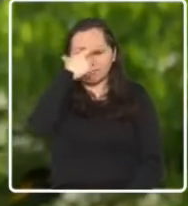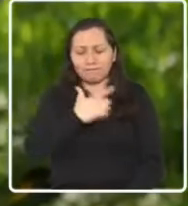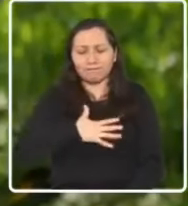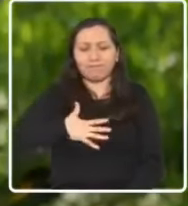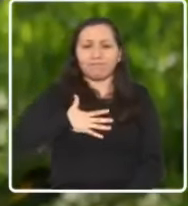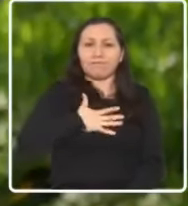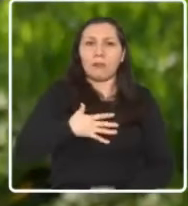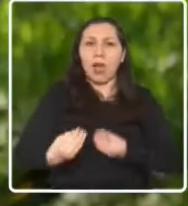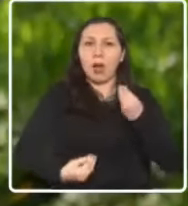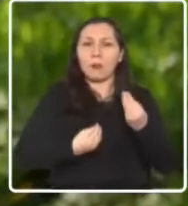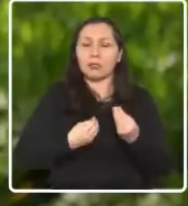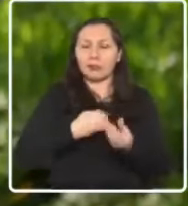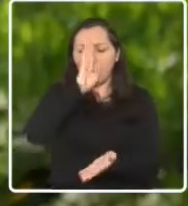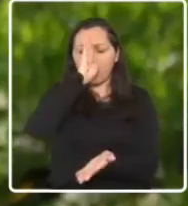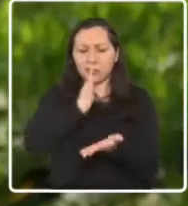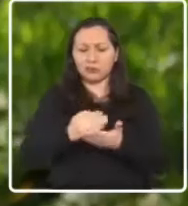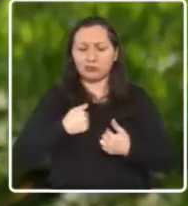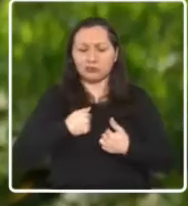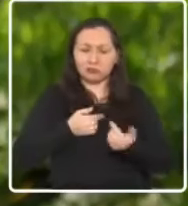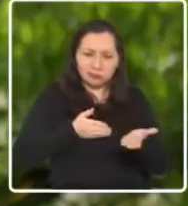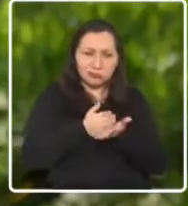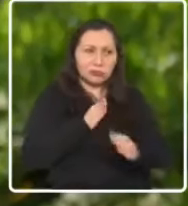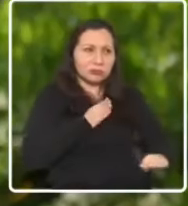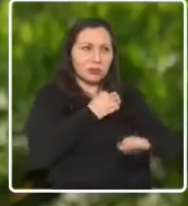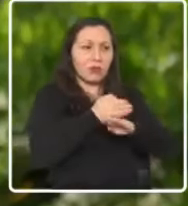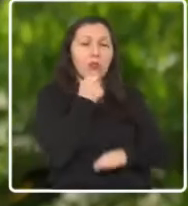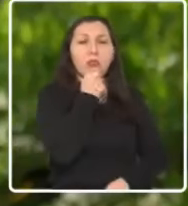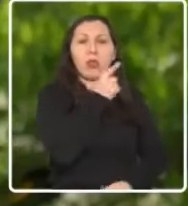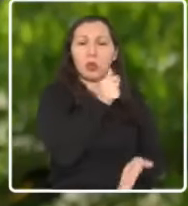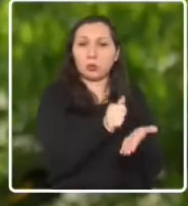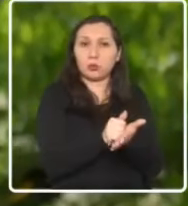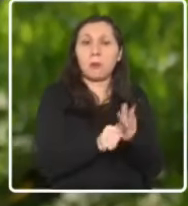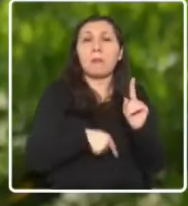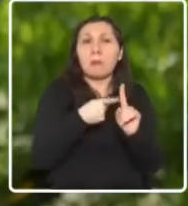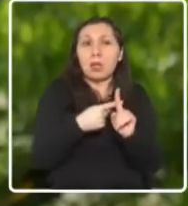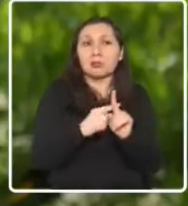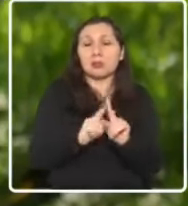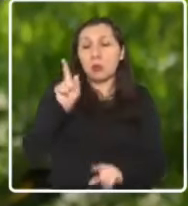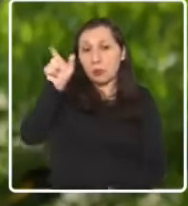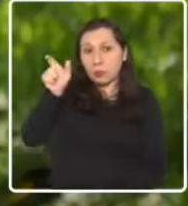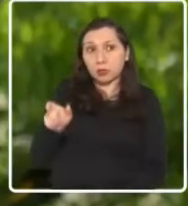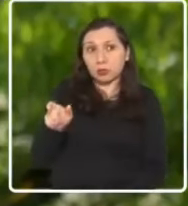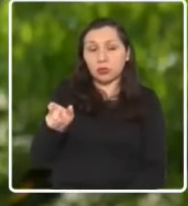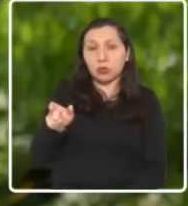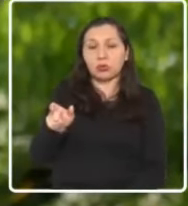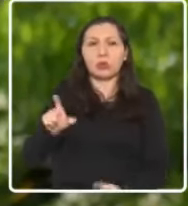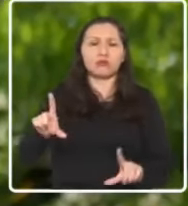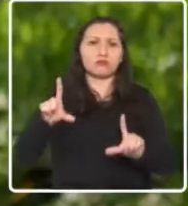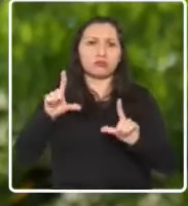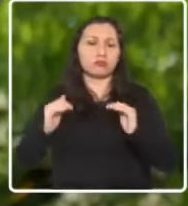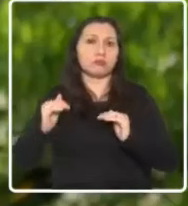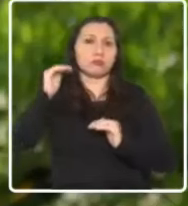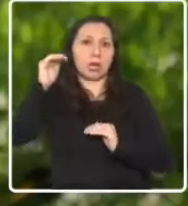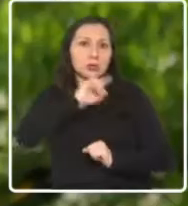pasado para tomar la decisión de denunciar, más aún contra alguien que ostenta más poder.